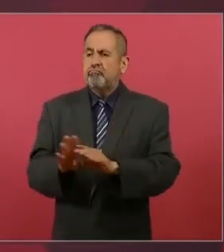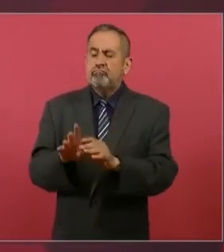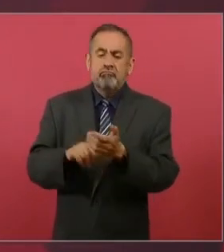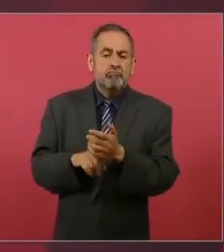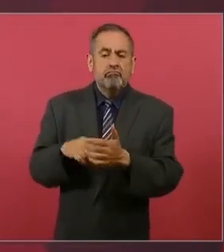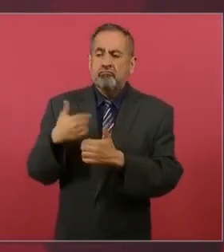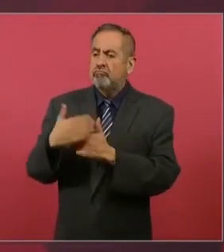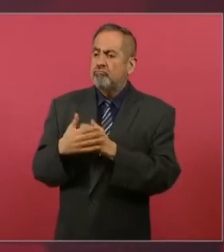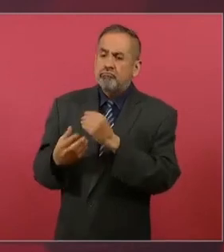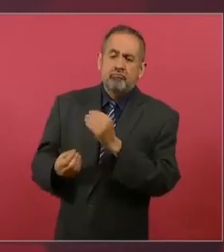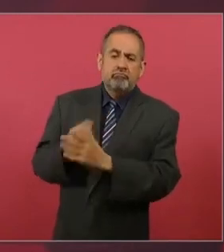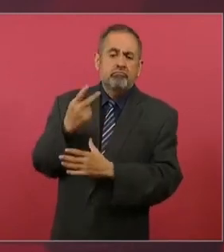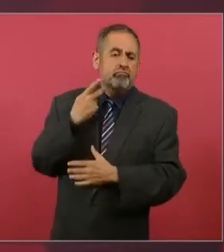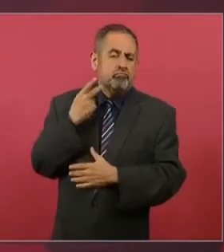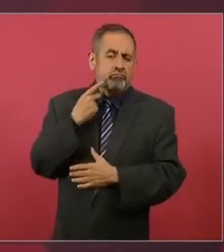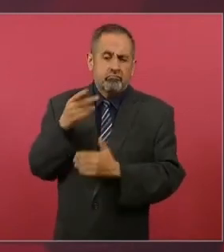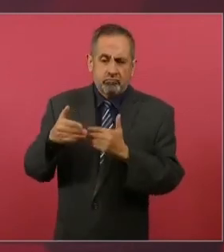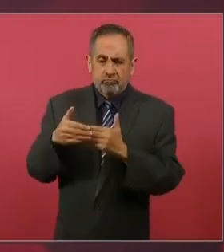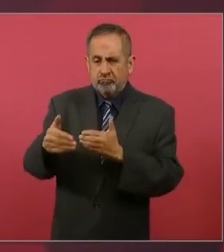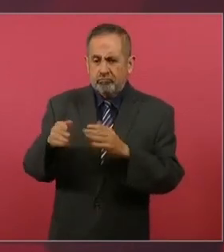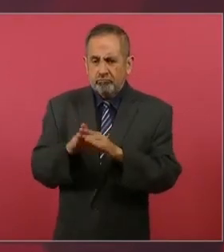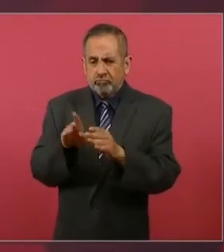una nueva política